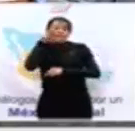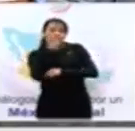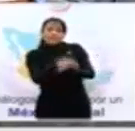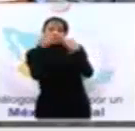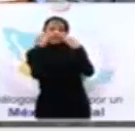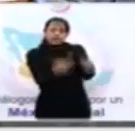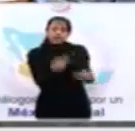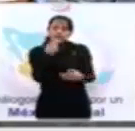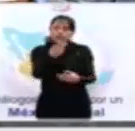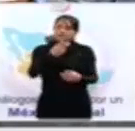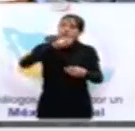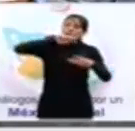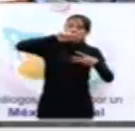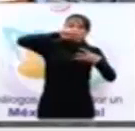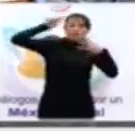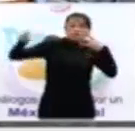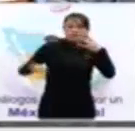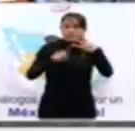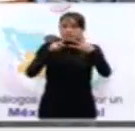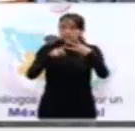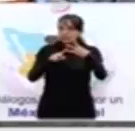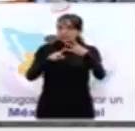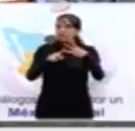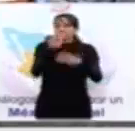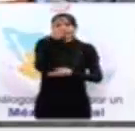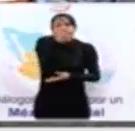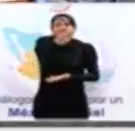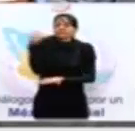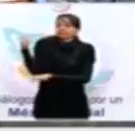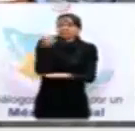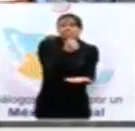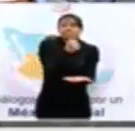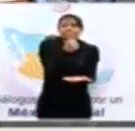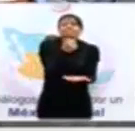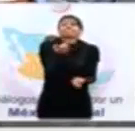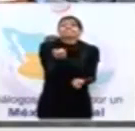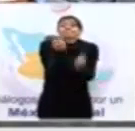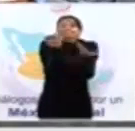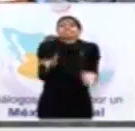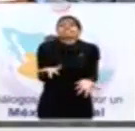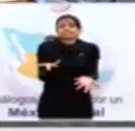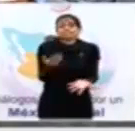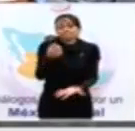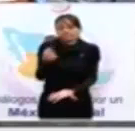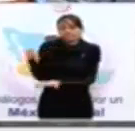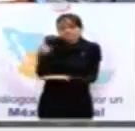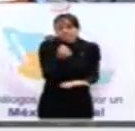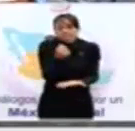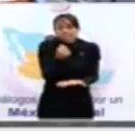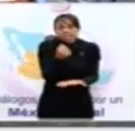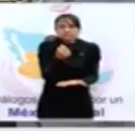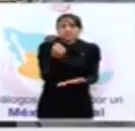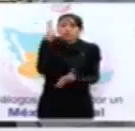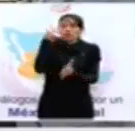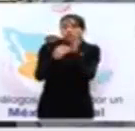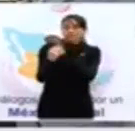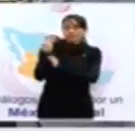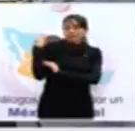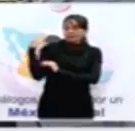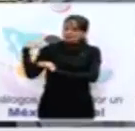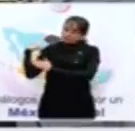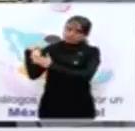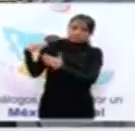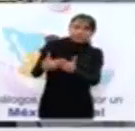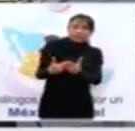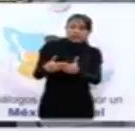importante, es el presupuesto. El presupuesto especial concurrente de 2003 a la